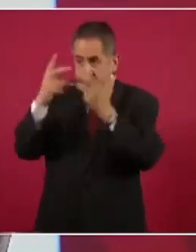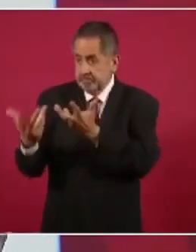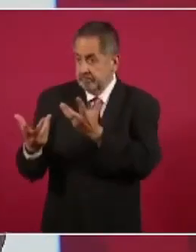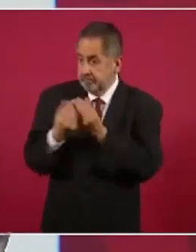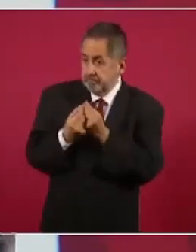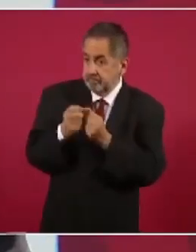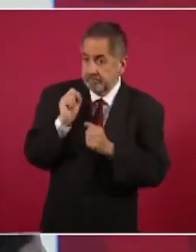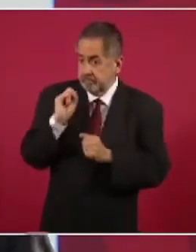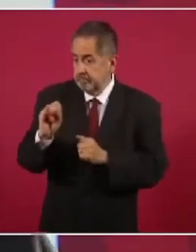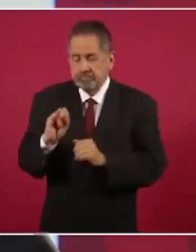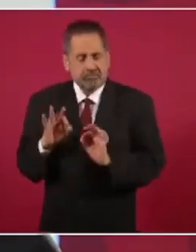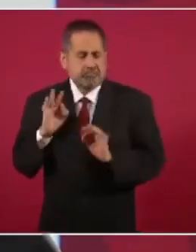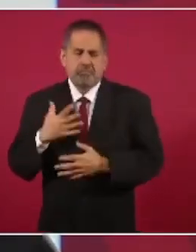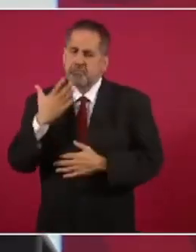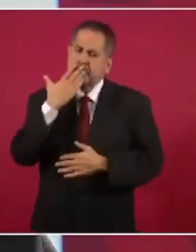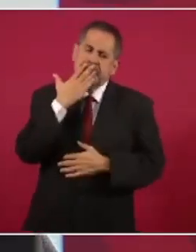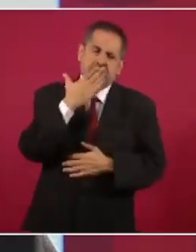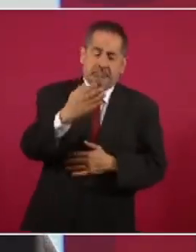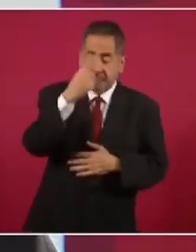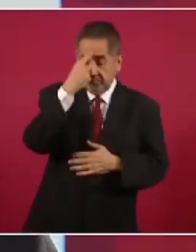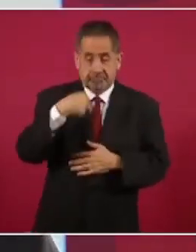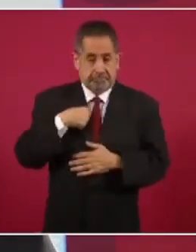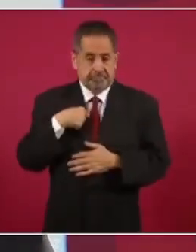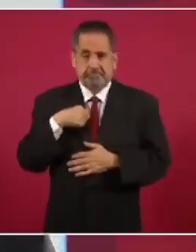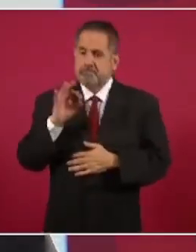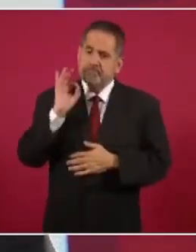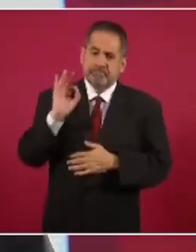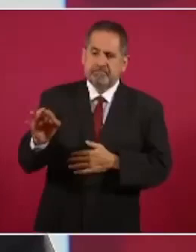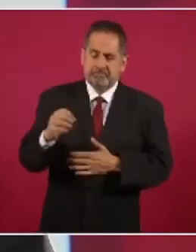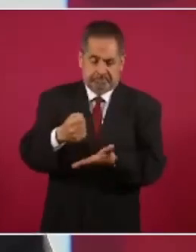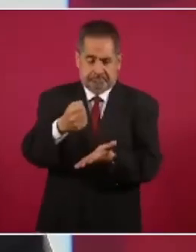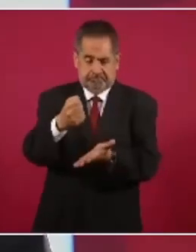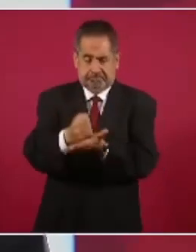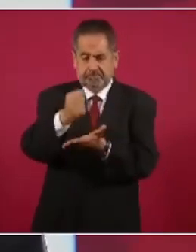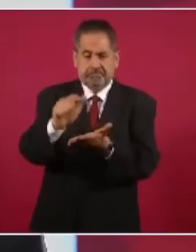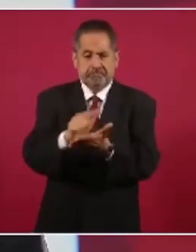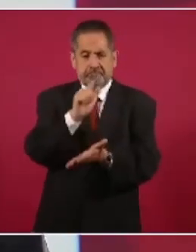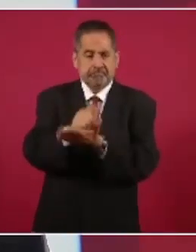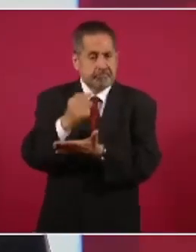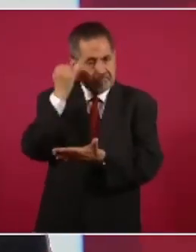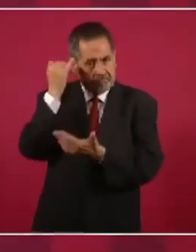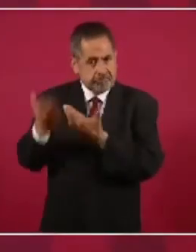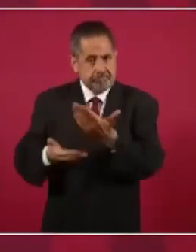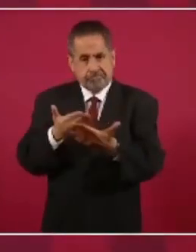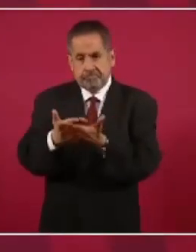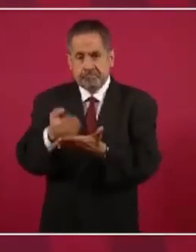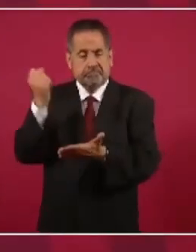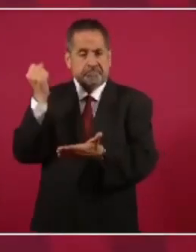pues claro que veo bien que se apruebe esa iniciativa